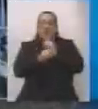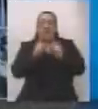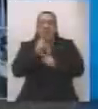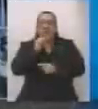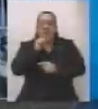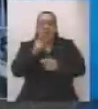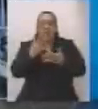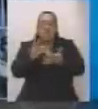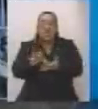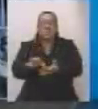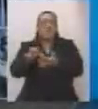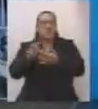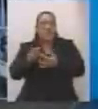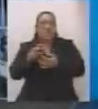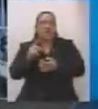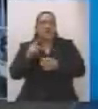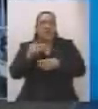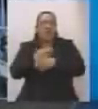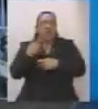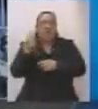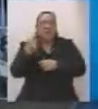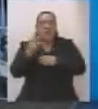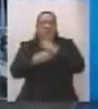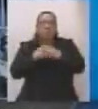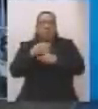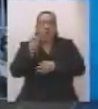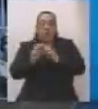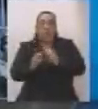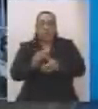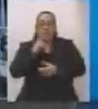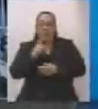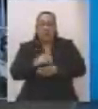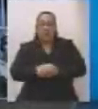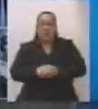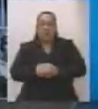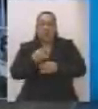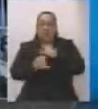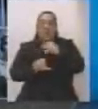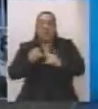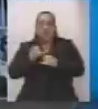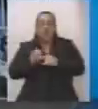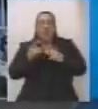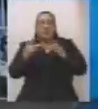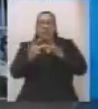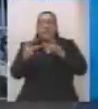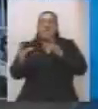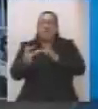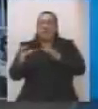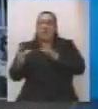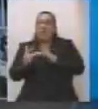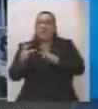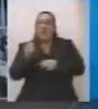la esencia de la globalización actual es la internacionalización de los procesos